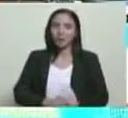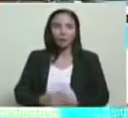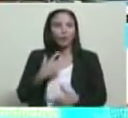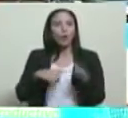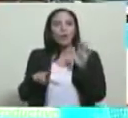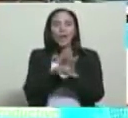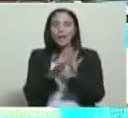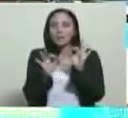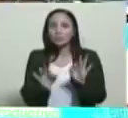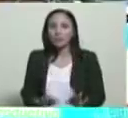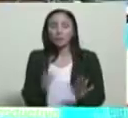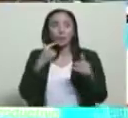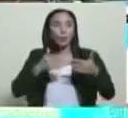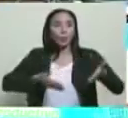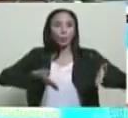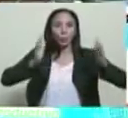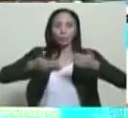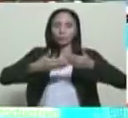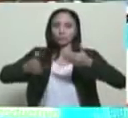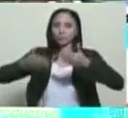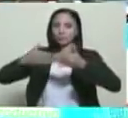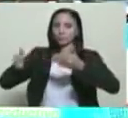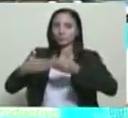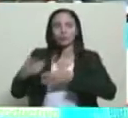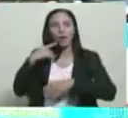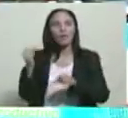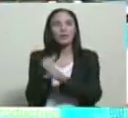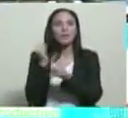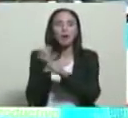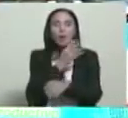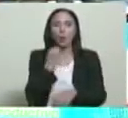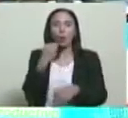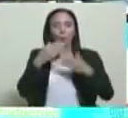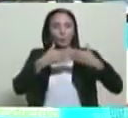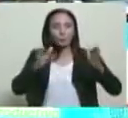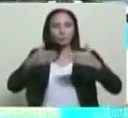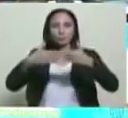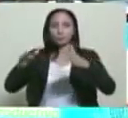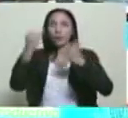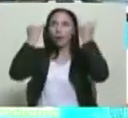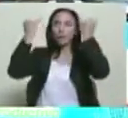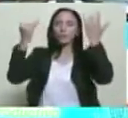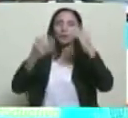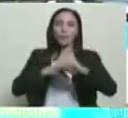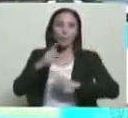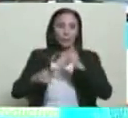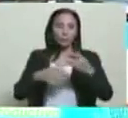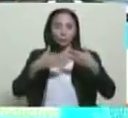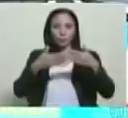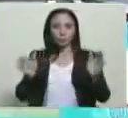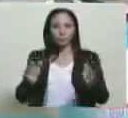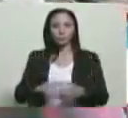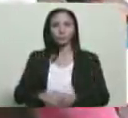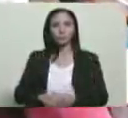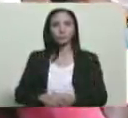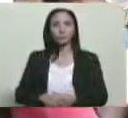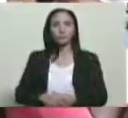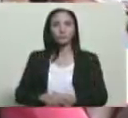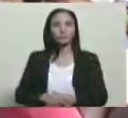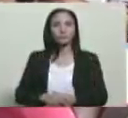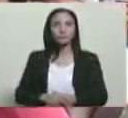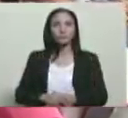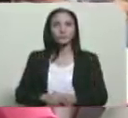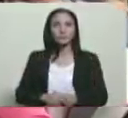dada. Todos los locales a la misión Chamba Juvenil para la juventud emprendedora, todos los locales.